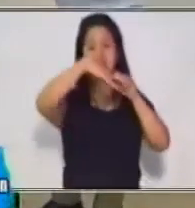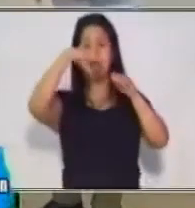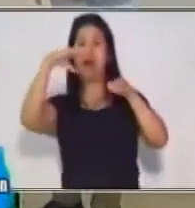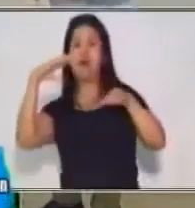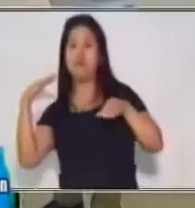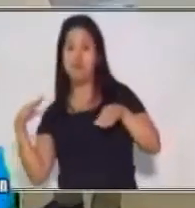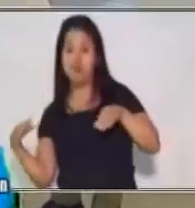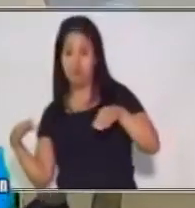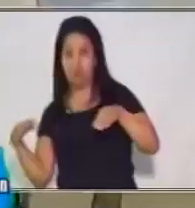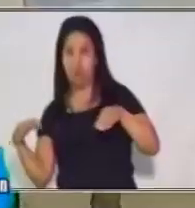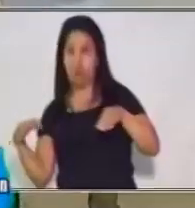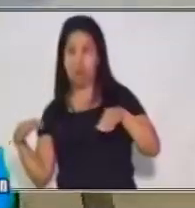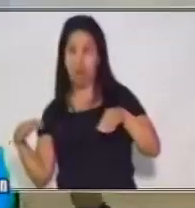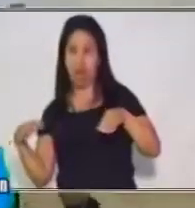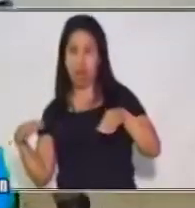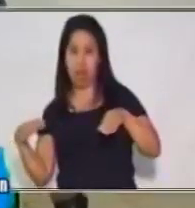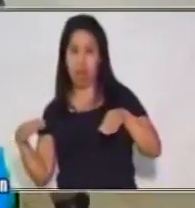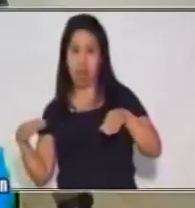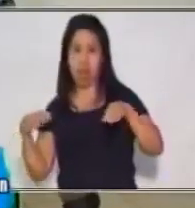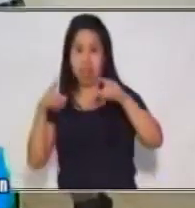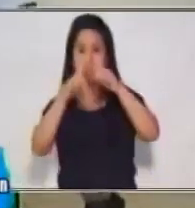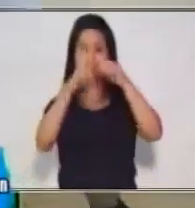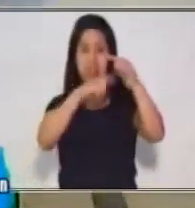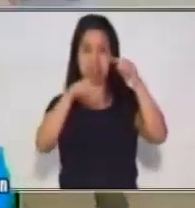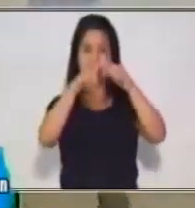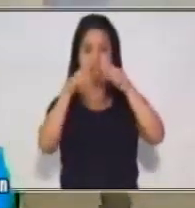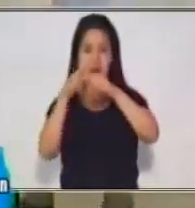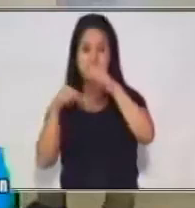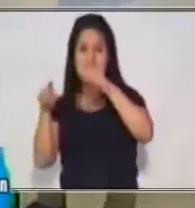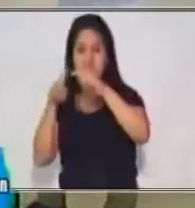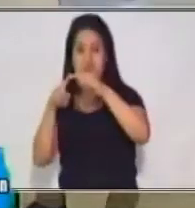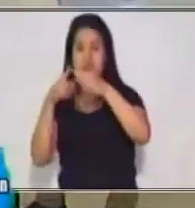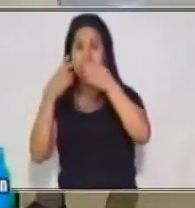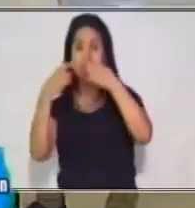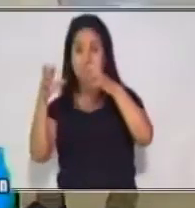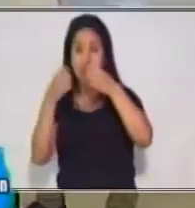observamos? 2. ¿Dónde coloco a esos 2?